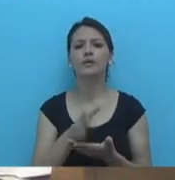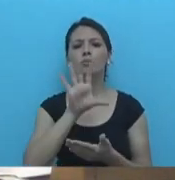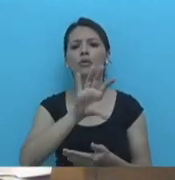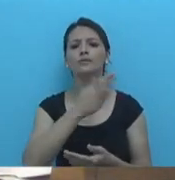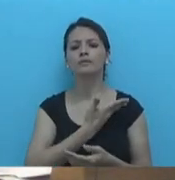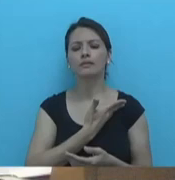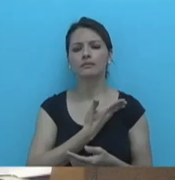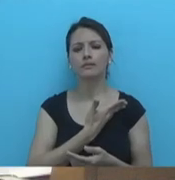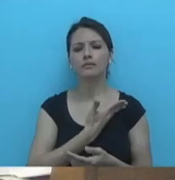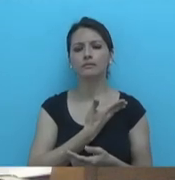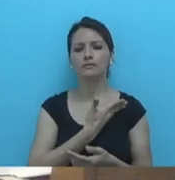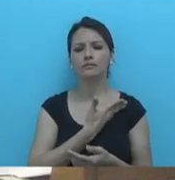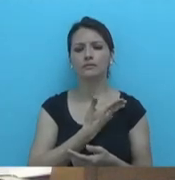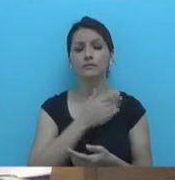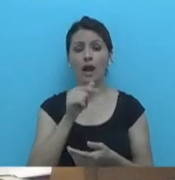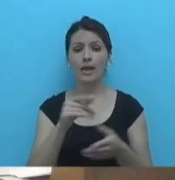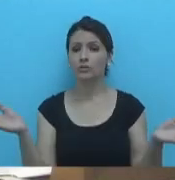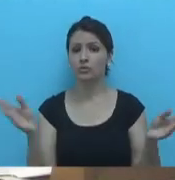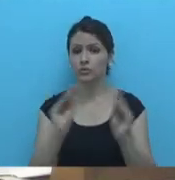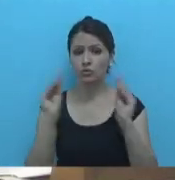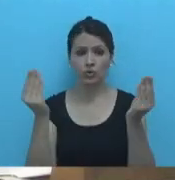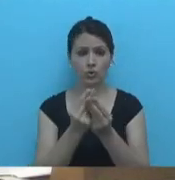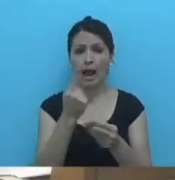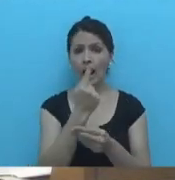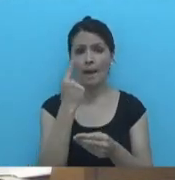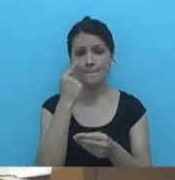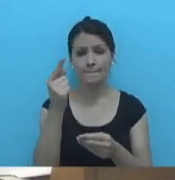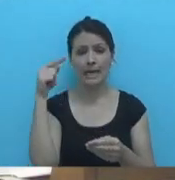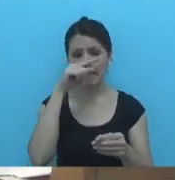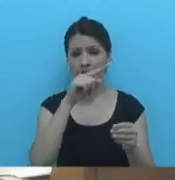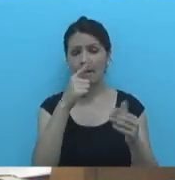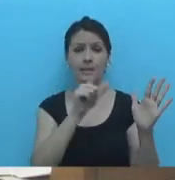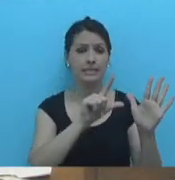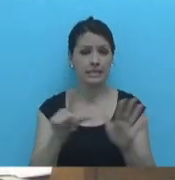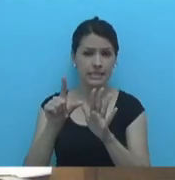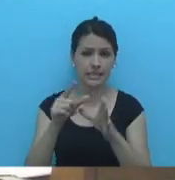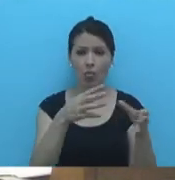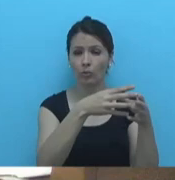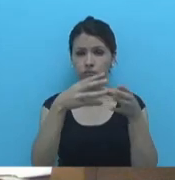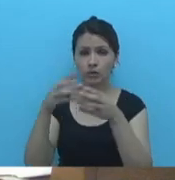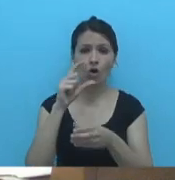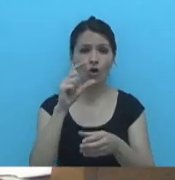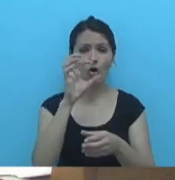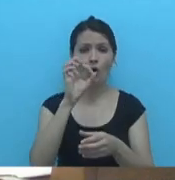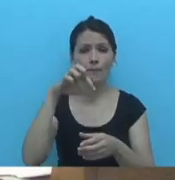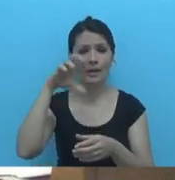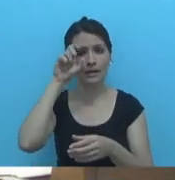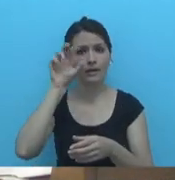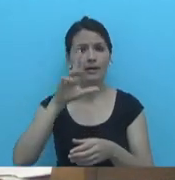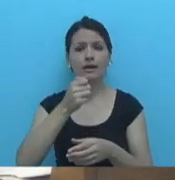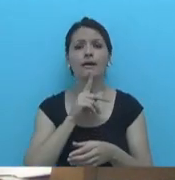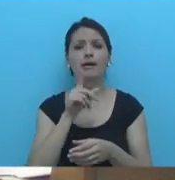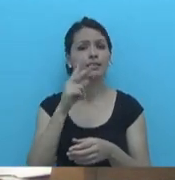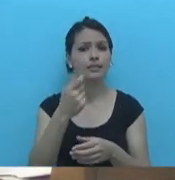Fe tenemos 1.700 cooperativas y 800 mutuales, entidades u organizaciones